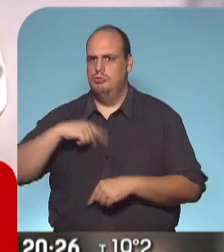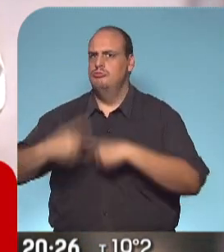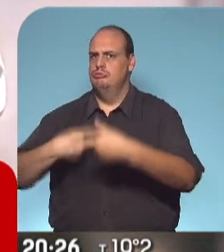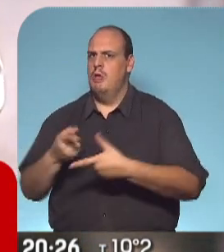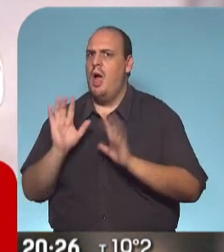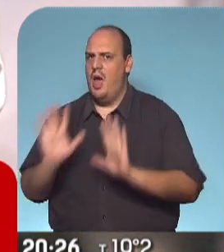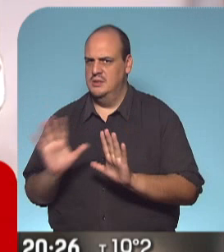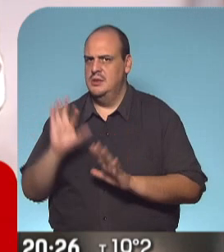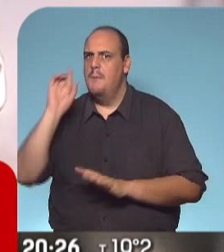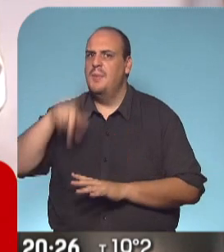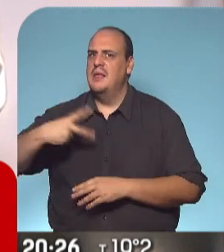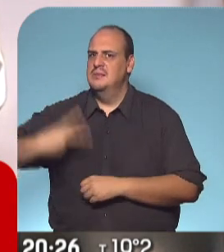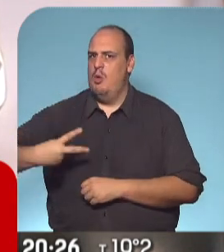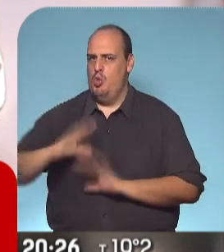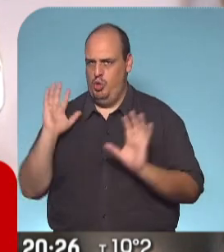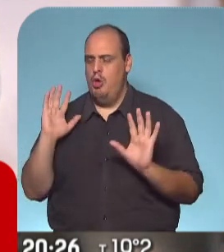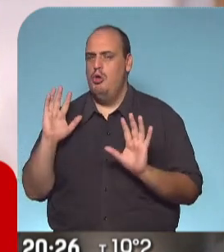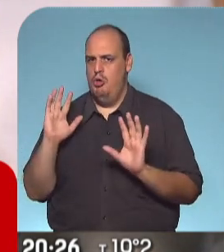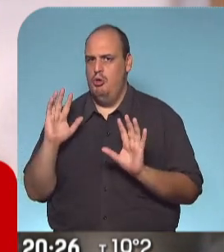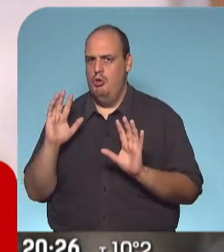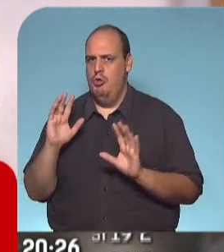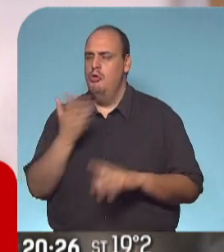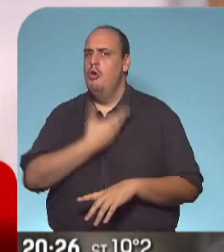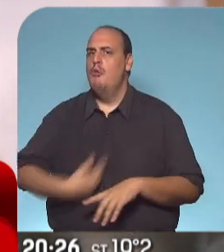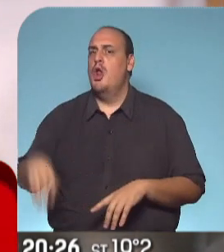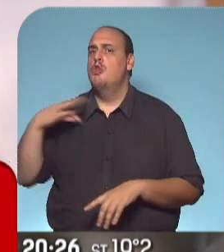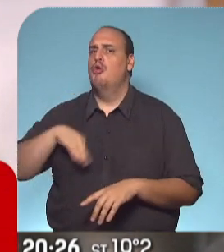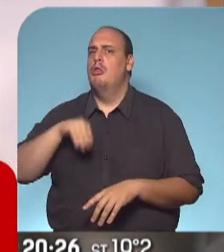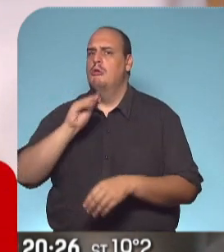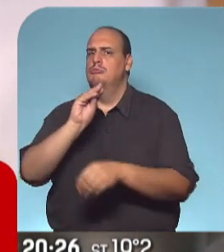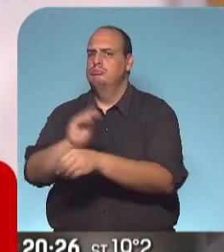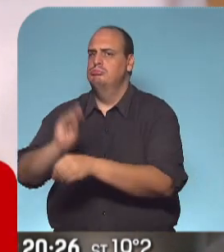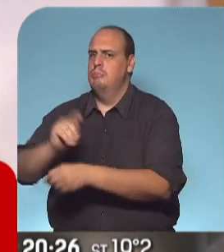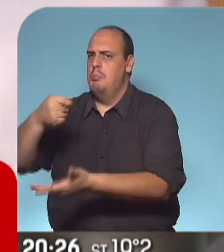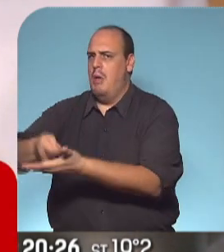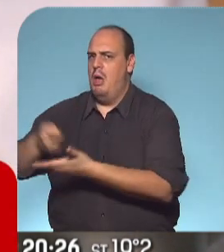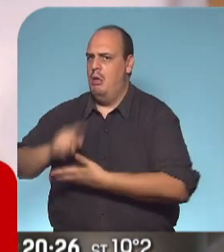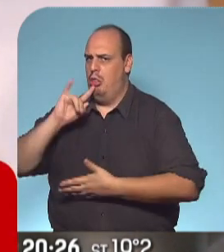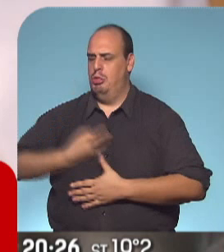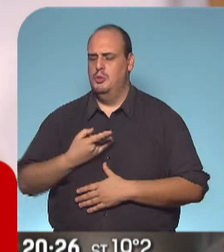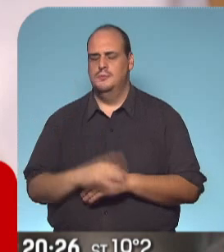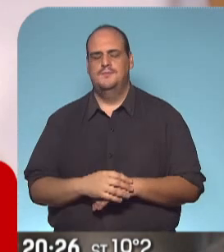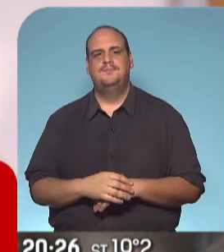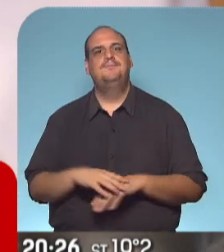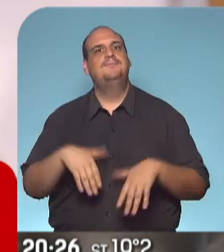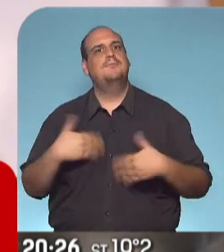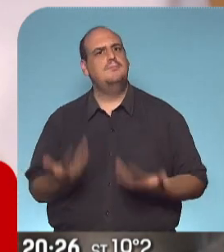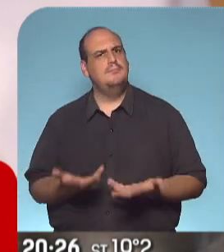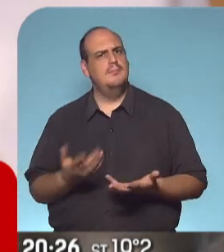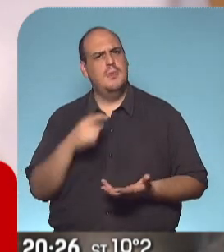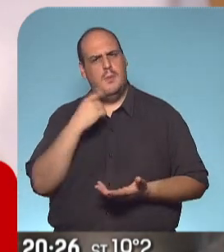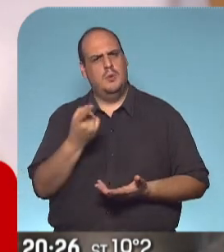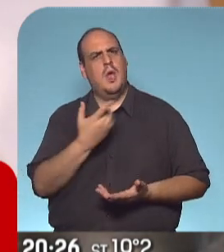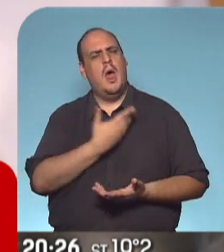este segundo esquema, que va a ser la característica central de la protección. O sea, un Estado